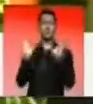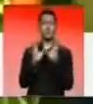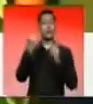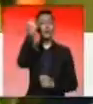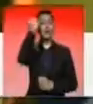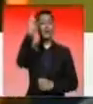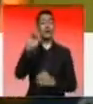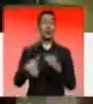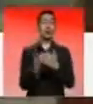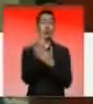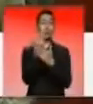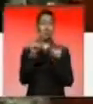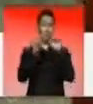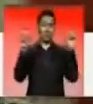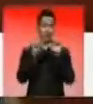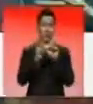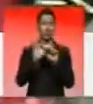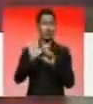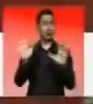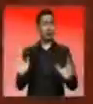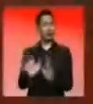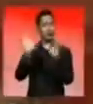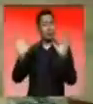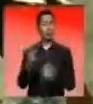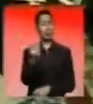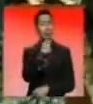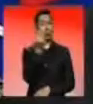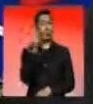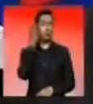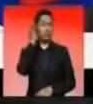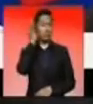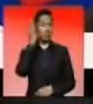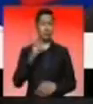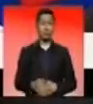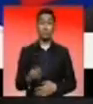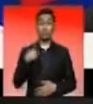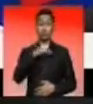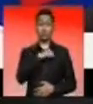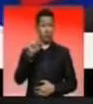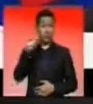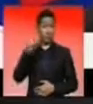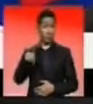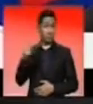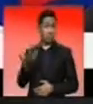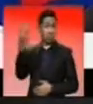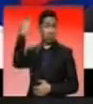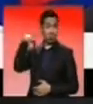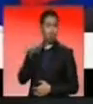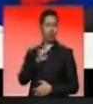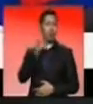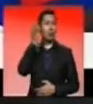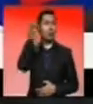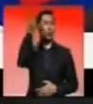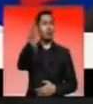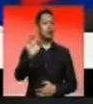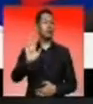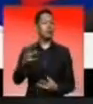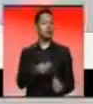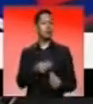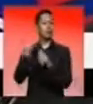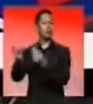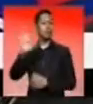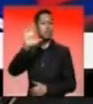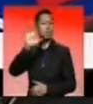especialmente para jóvenes y mujeres. Nosotros vamos a preguntar a los jóvenes, no por el pasado, les vamos a preguntar por el futuro, para entregarles créditos de